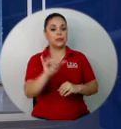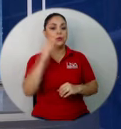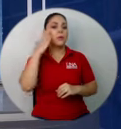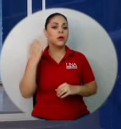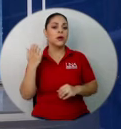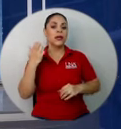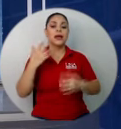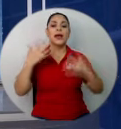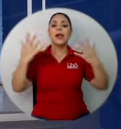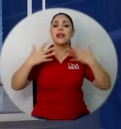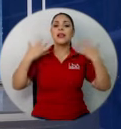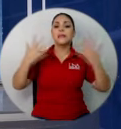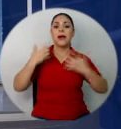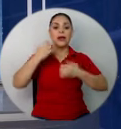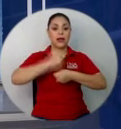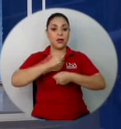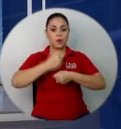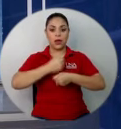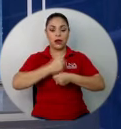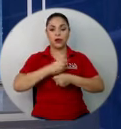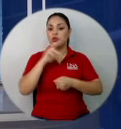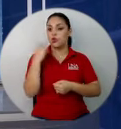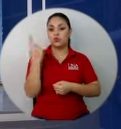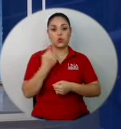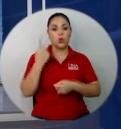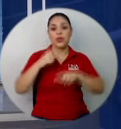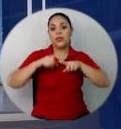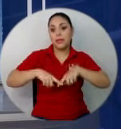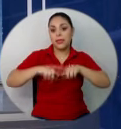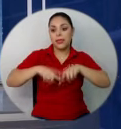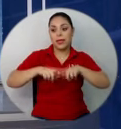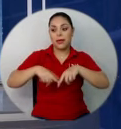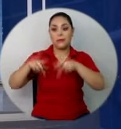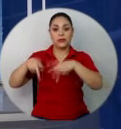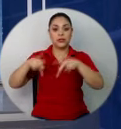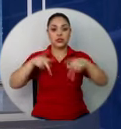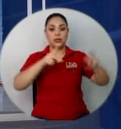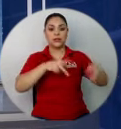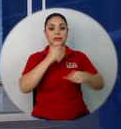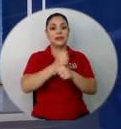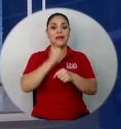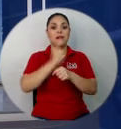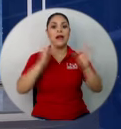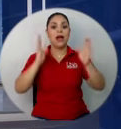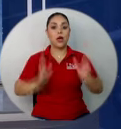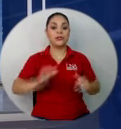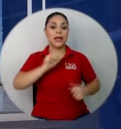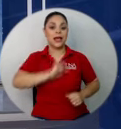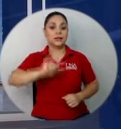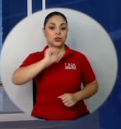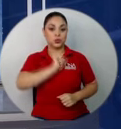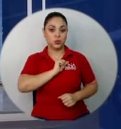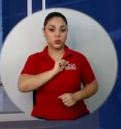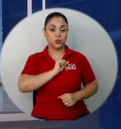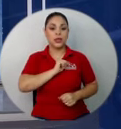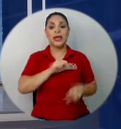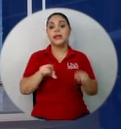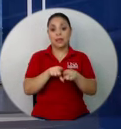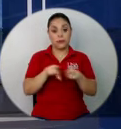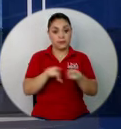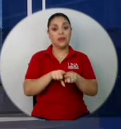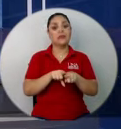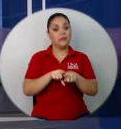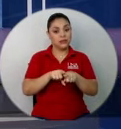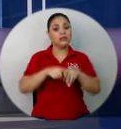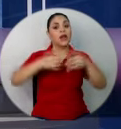clima laboral no depende solamente de la actitud de las personas trabajadoras, también está muy dado por la